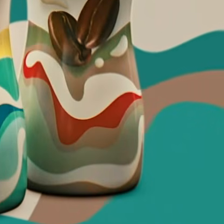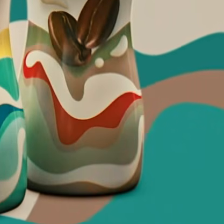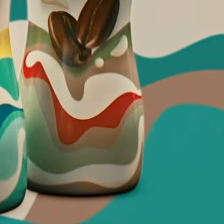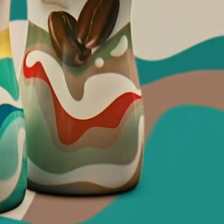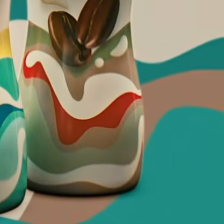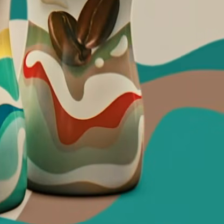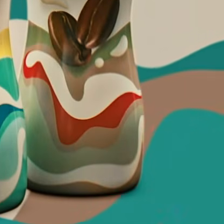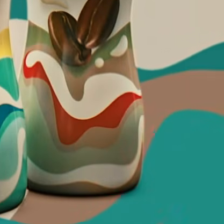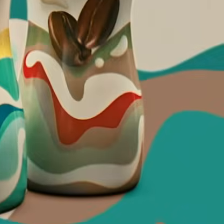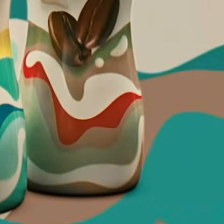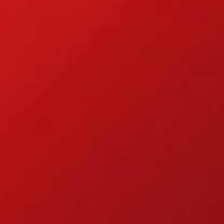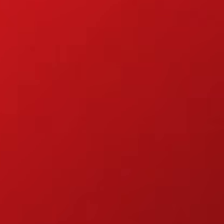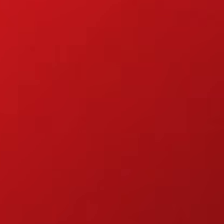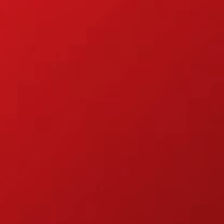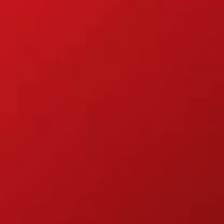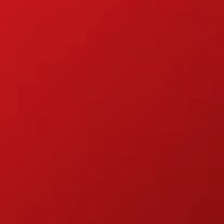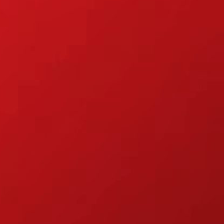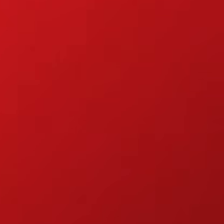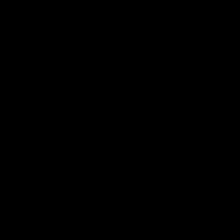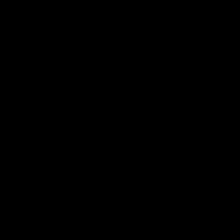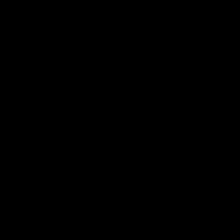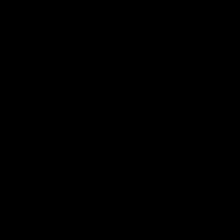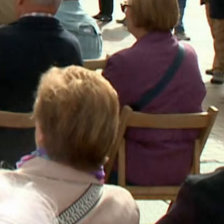placer que no se deja definir.